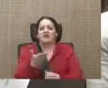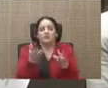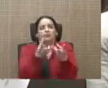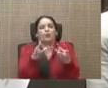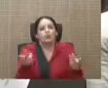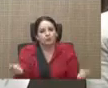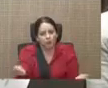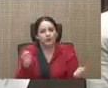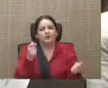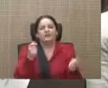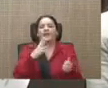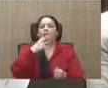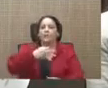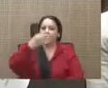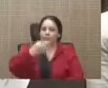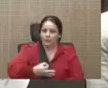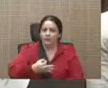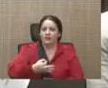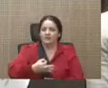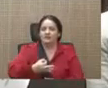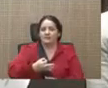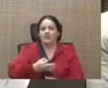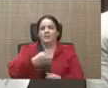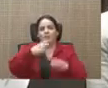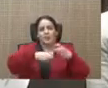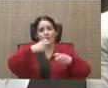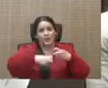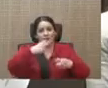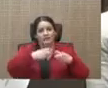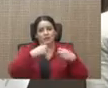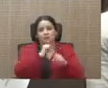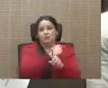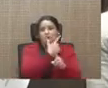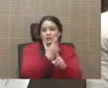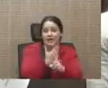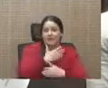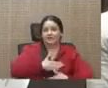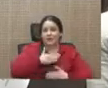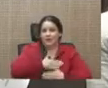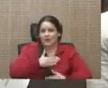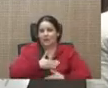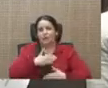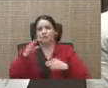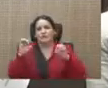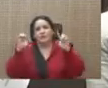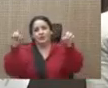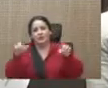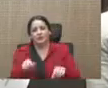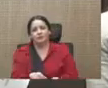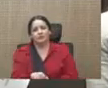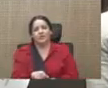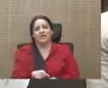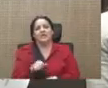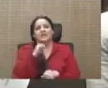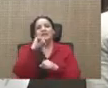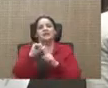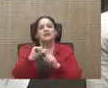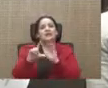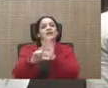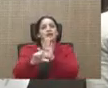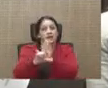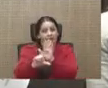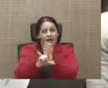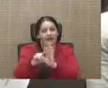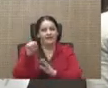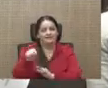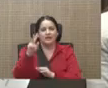económicos, sociales, educativos y morales que nos dejaron los 2 últimos gobiernos. Votaremos en contra de la